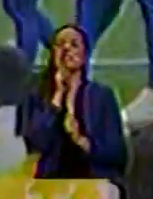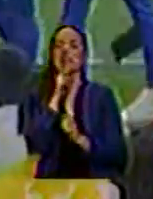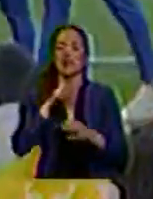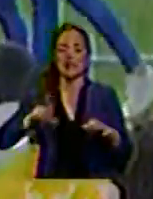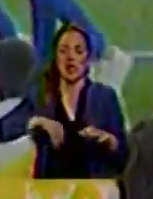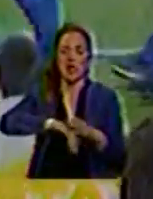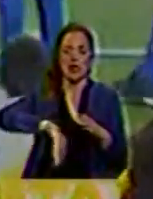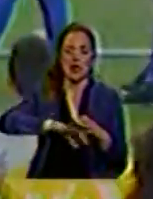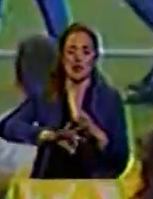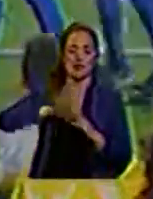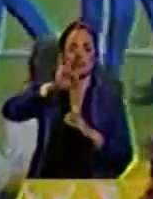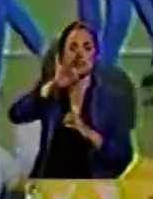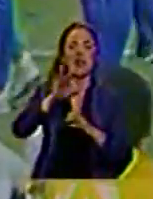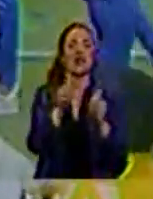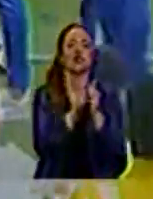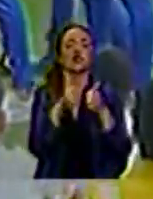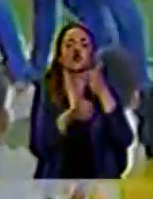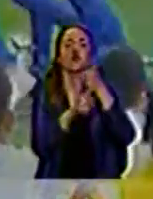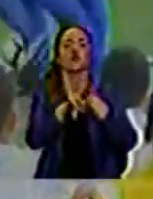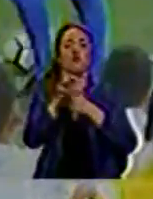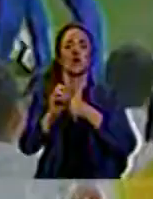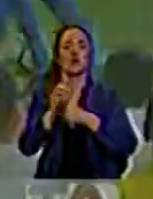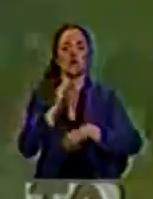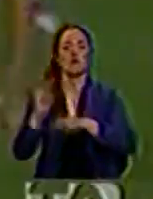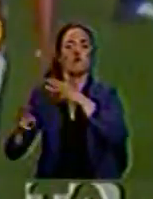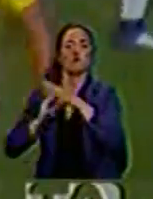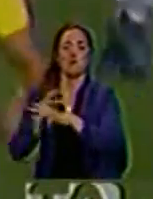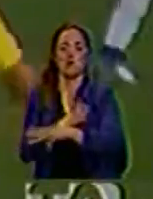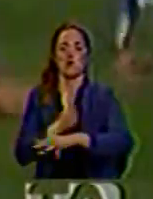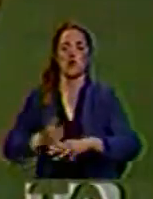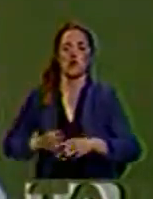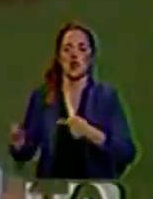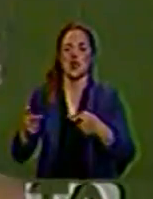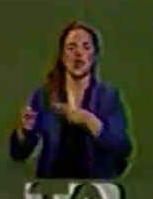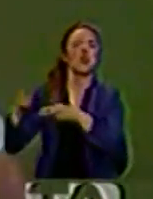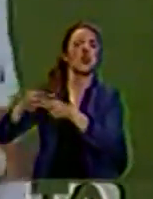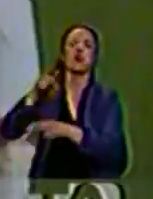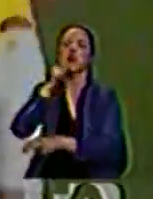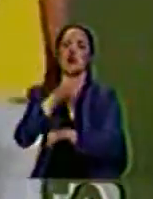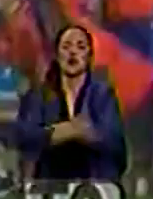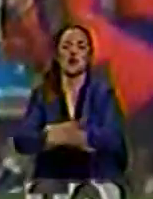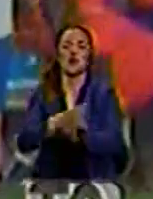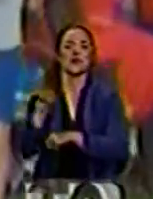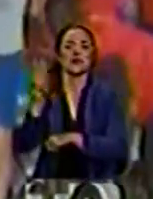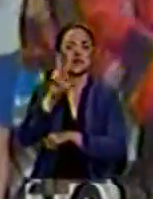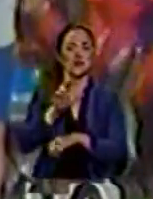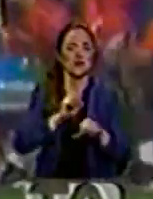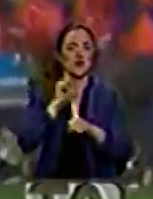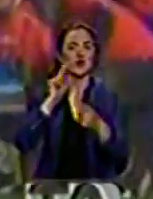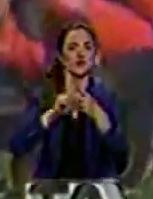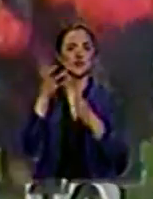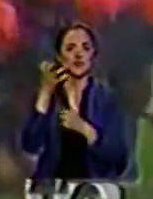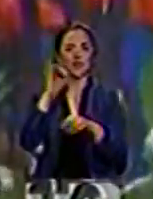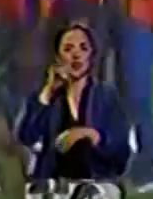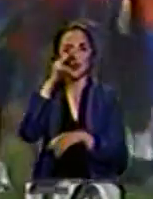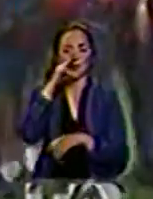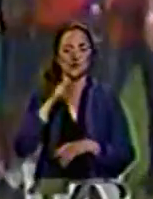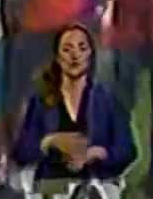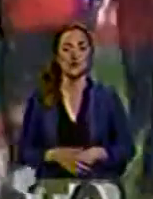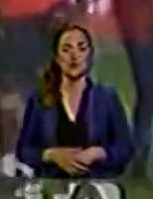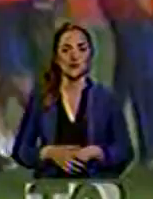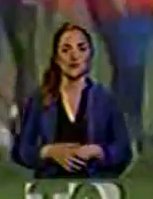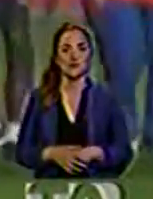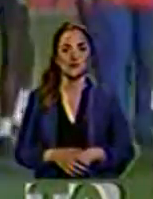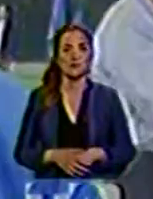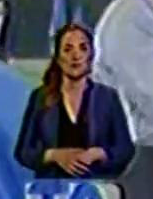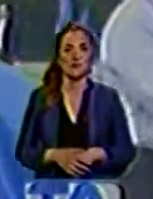selección ecuatoriana sub-20 para el Mundial de Polonia, que se jugará del 23 de mayo al 15 de junio. Te agradecido totalmente con el